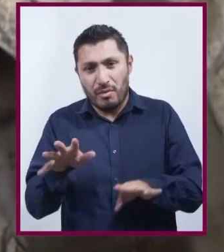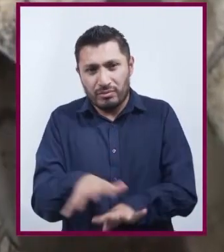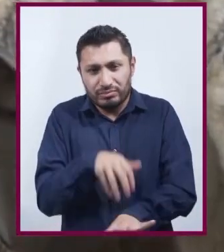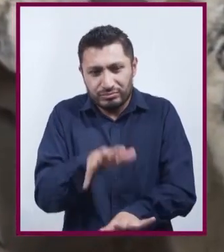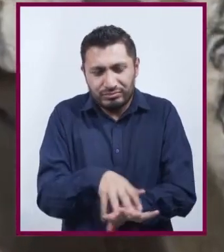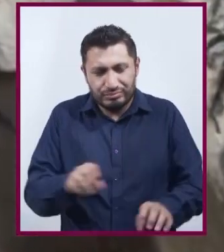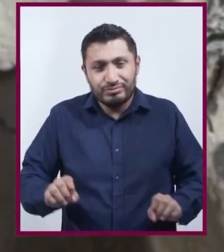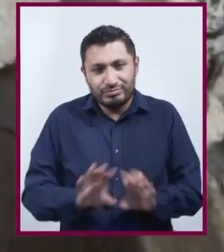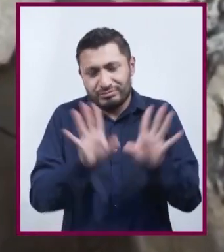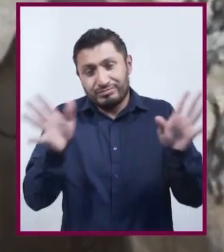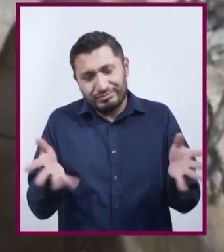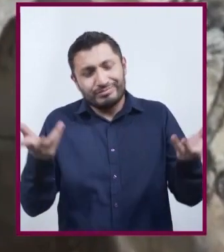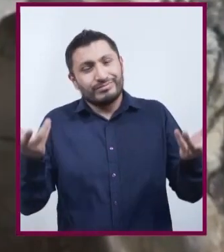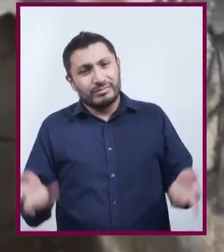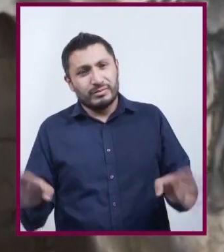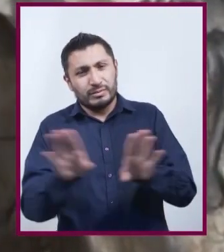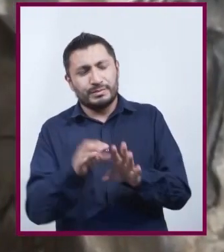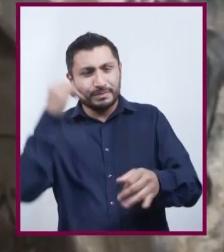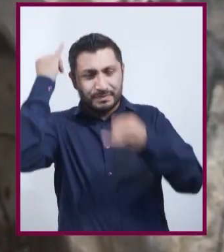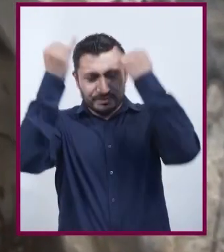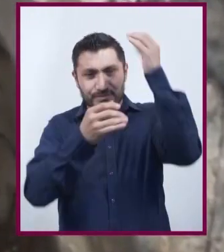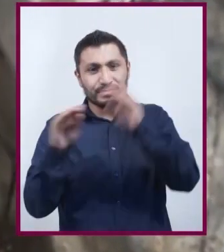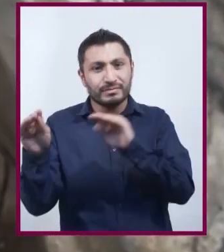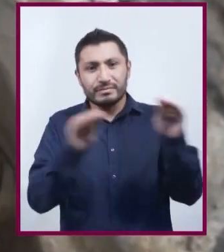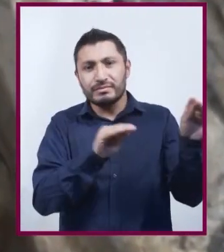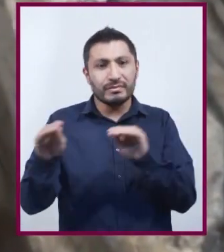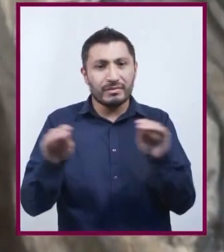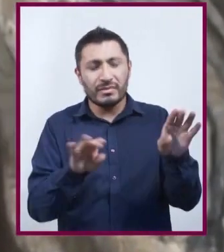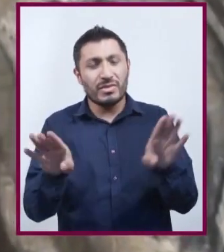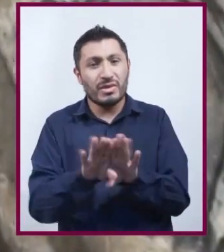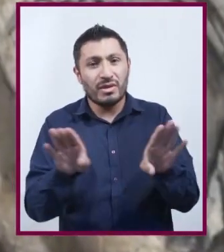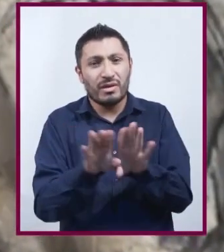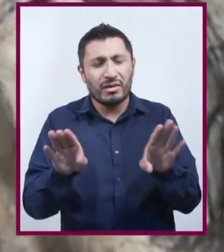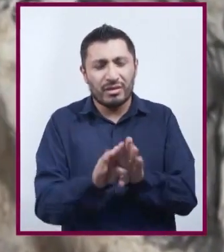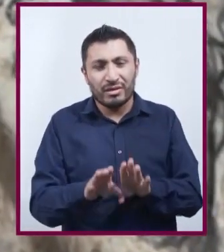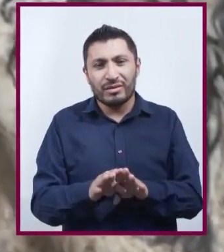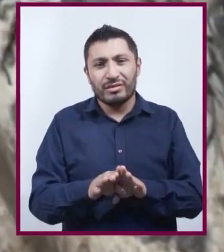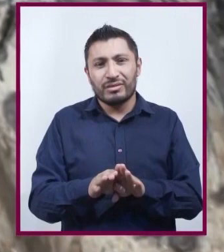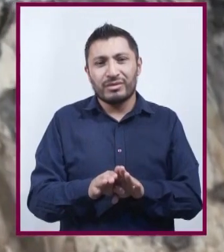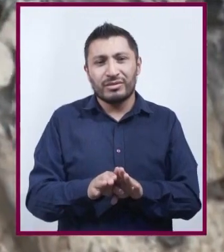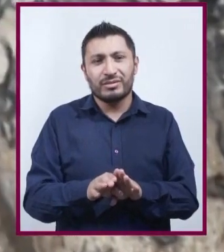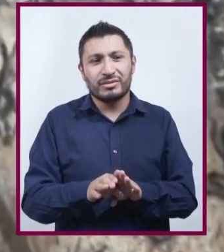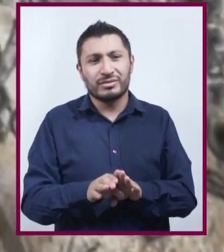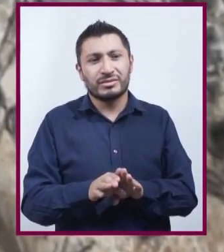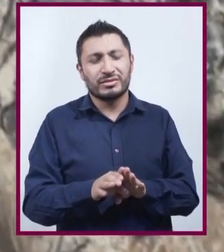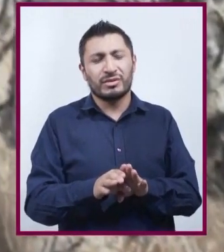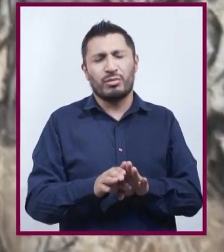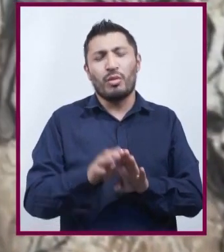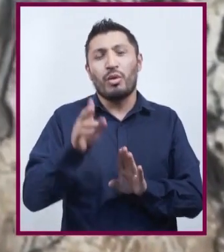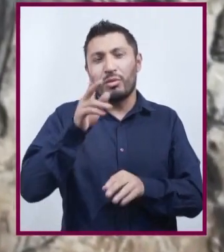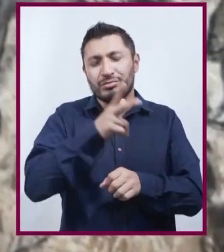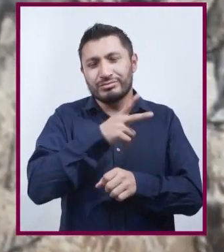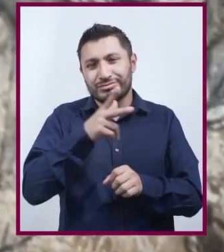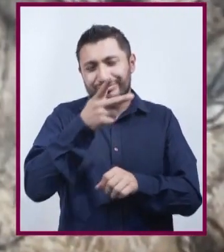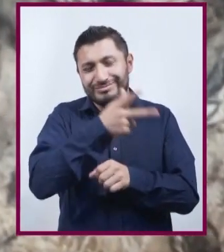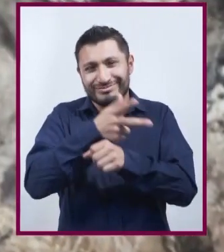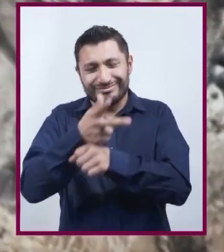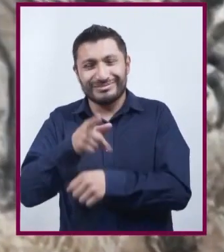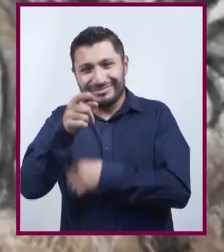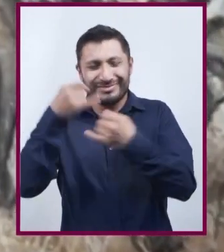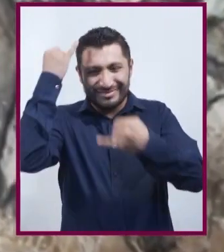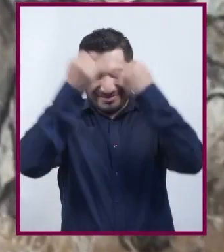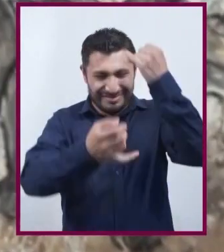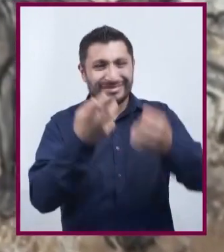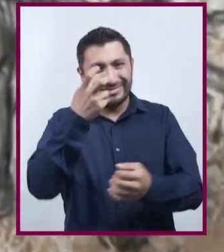los animales varios pares de patas con una clara intención: crear la ilusión del movimiento, como si se tratase de una especie de